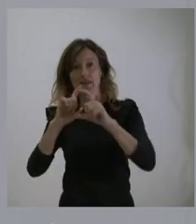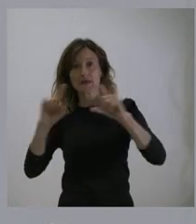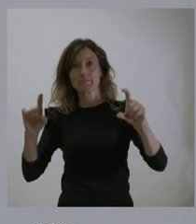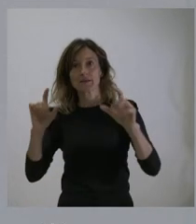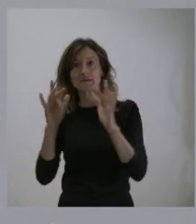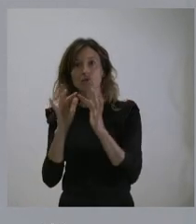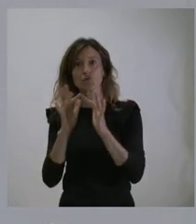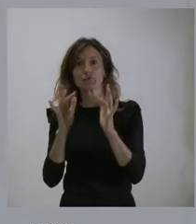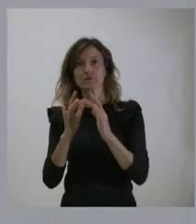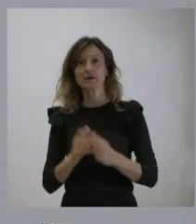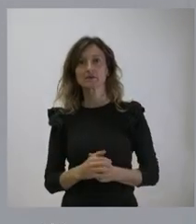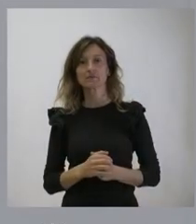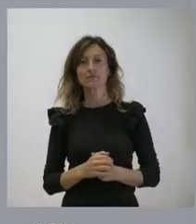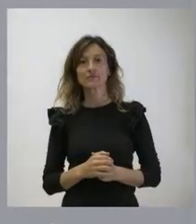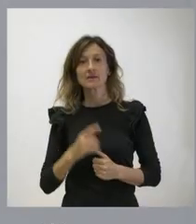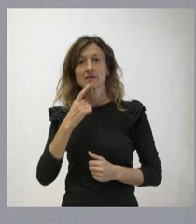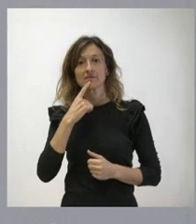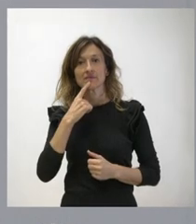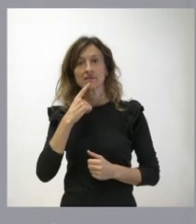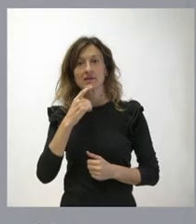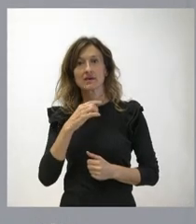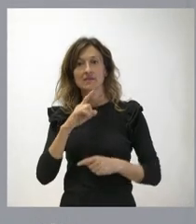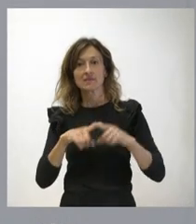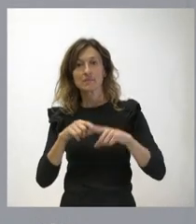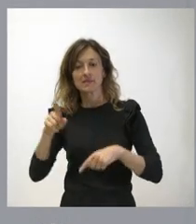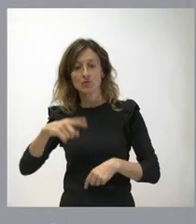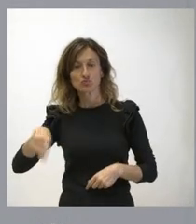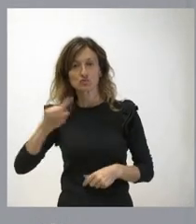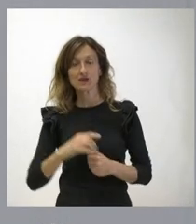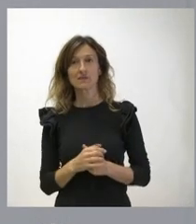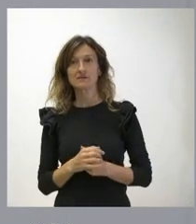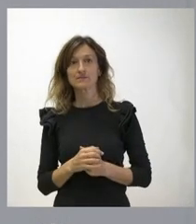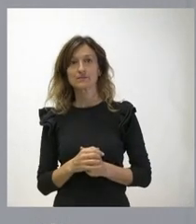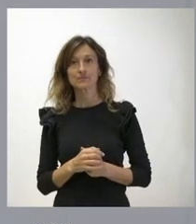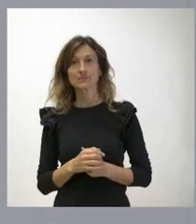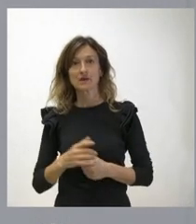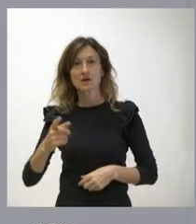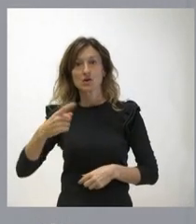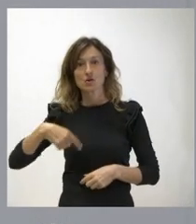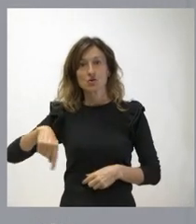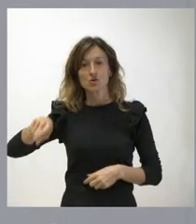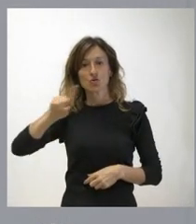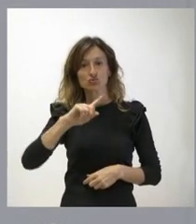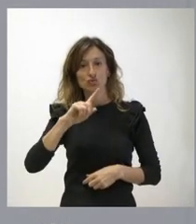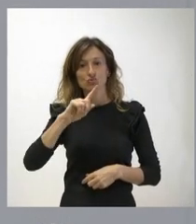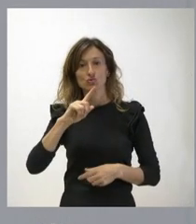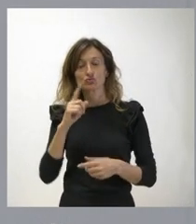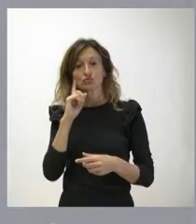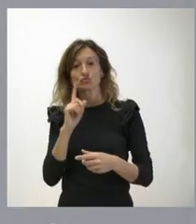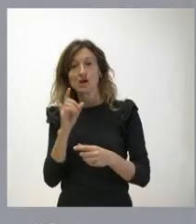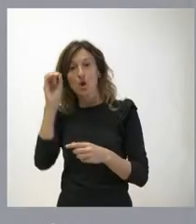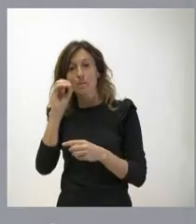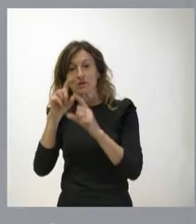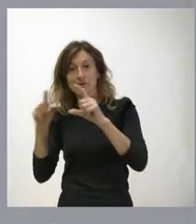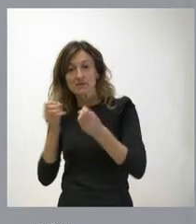mejor que sea la empresa quien se lo transmite a ustedes nosotros no somos quienes para transmitir eh Cuál es la posición de